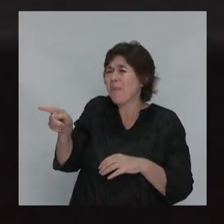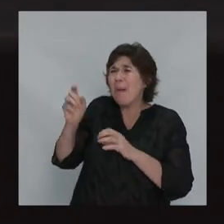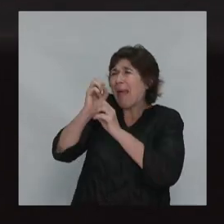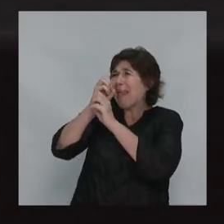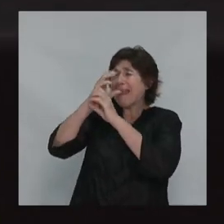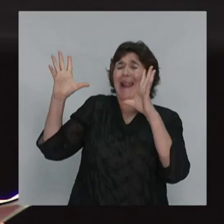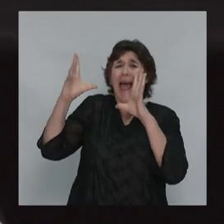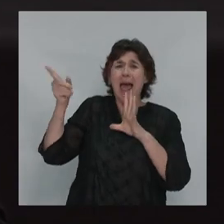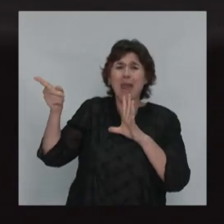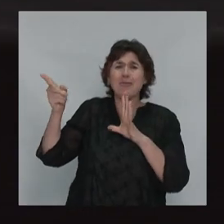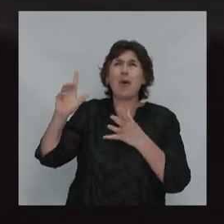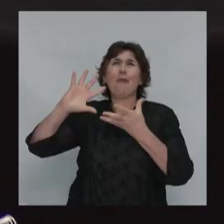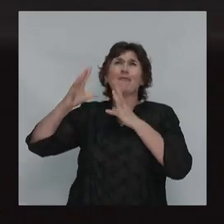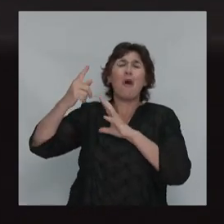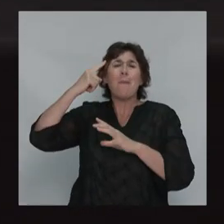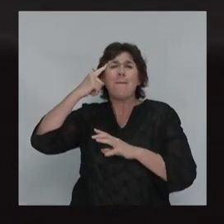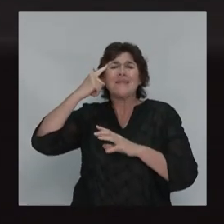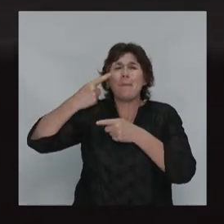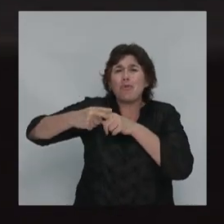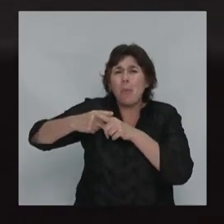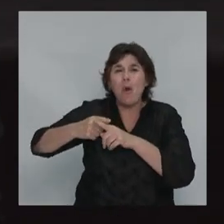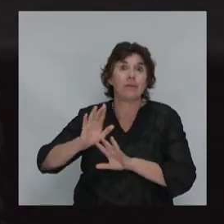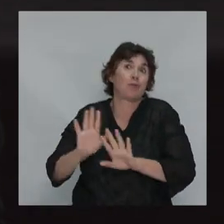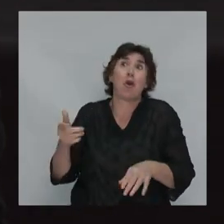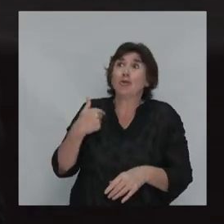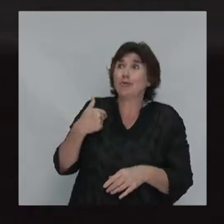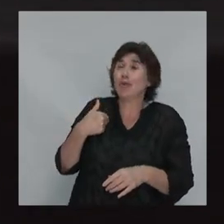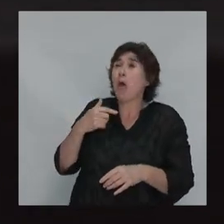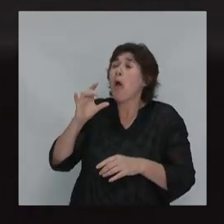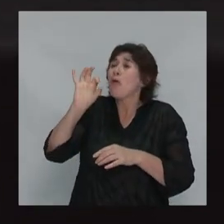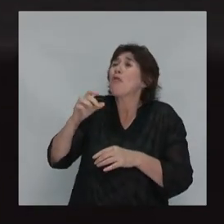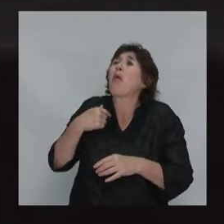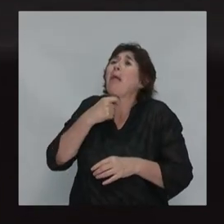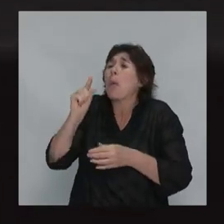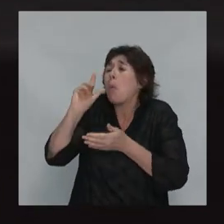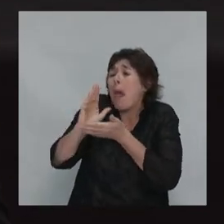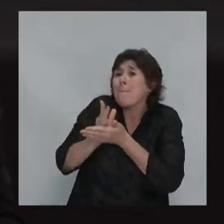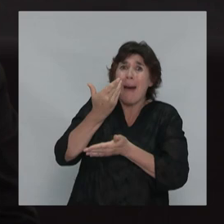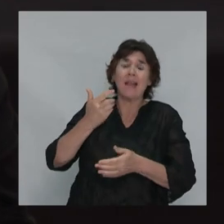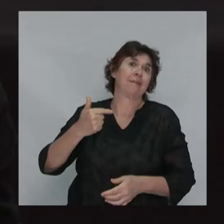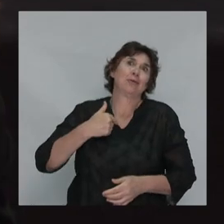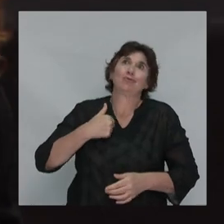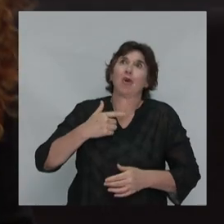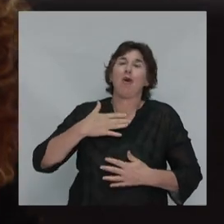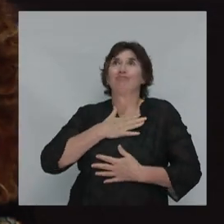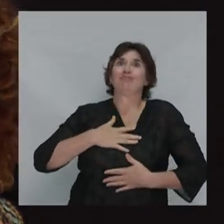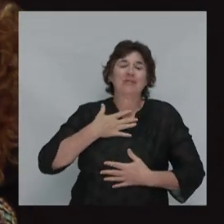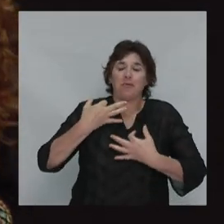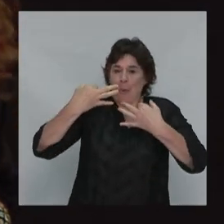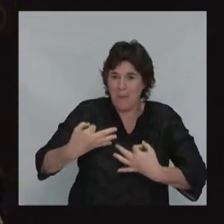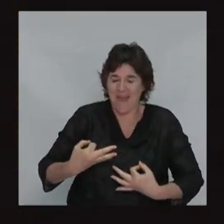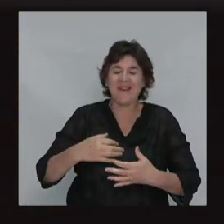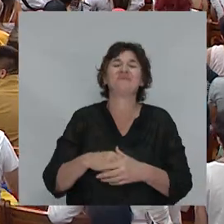política que tiene, estaría más que satisfecha. Escuchamos entonces ahora a la querida Sonia. Bueno,